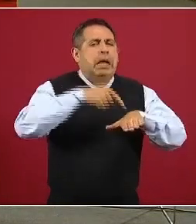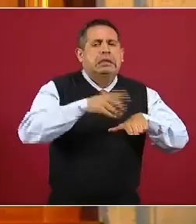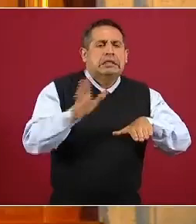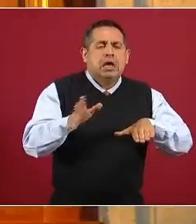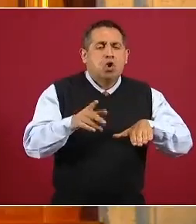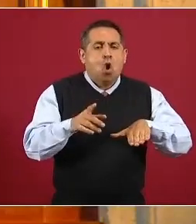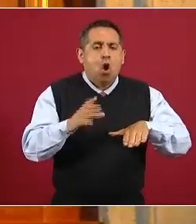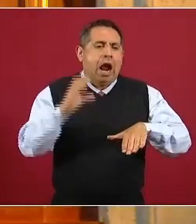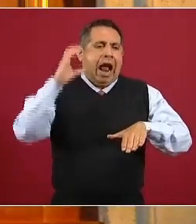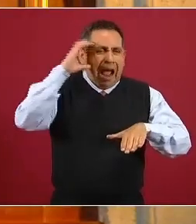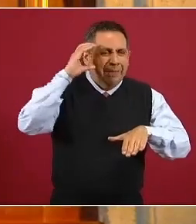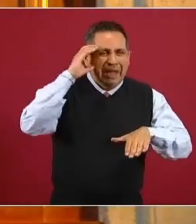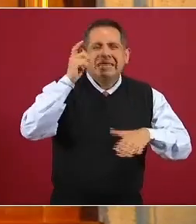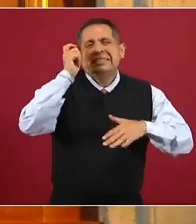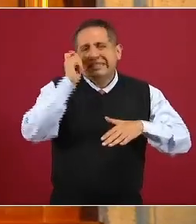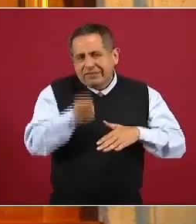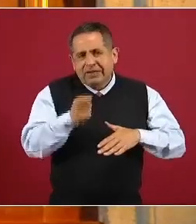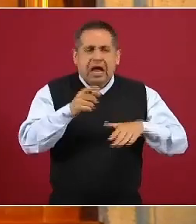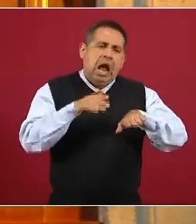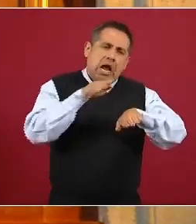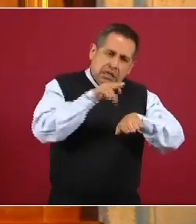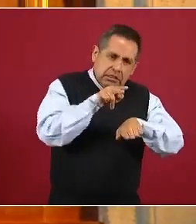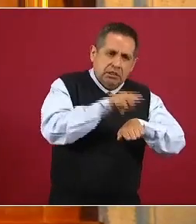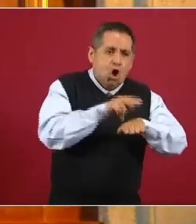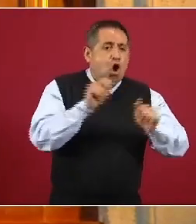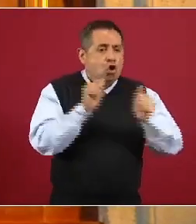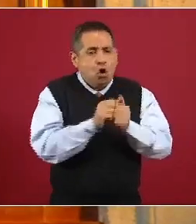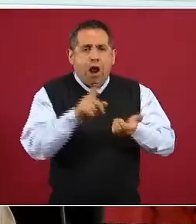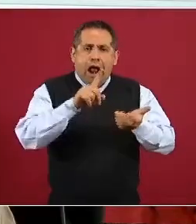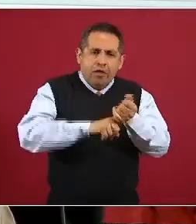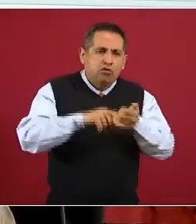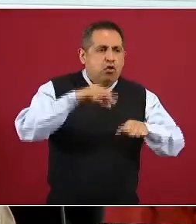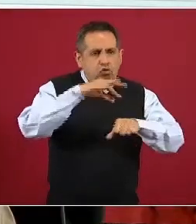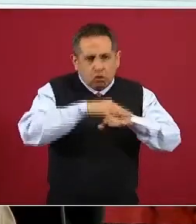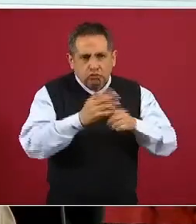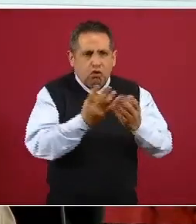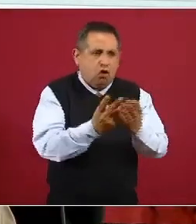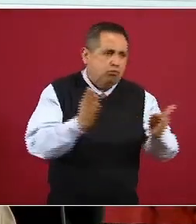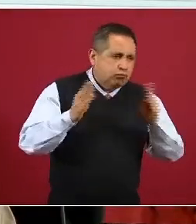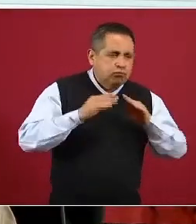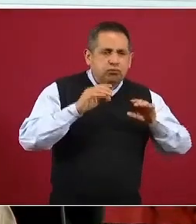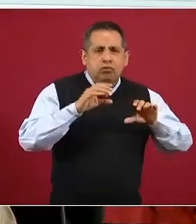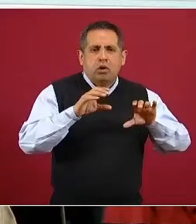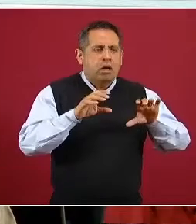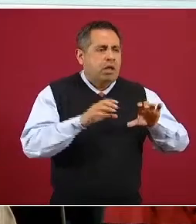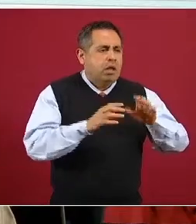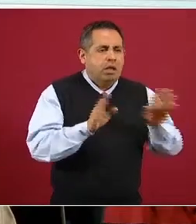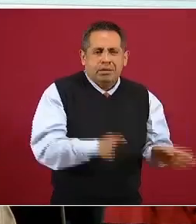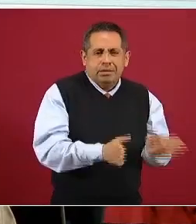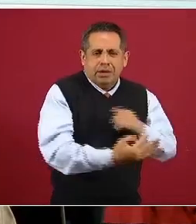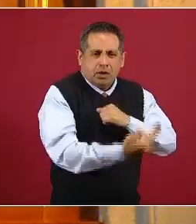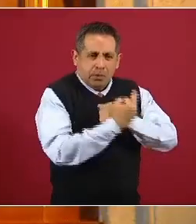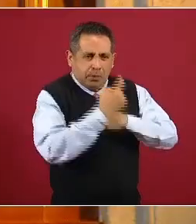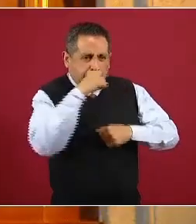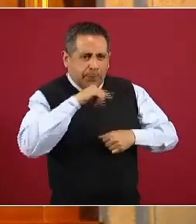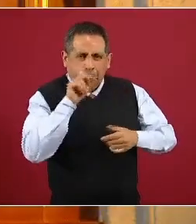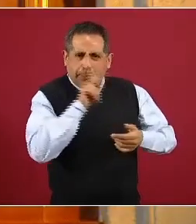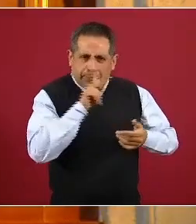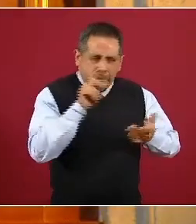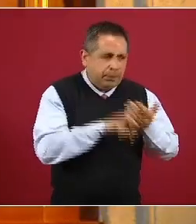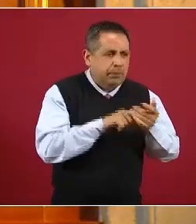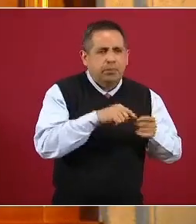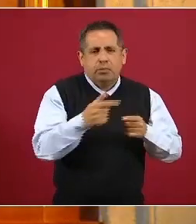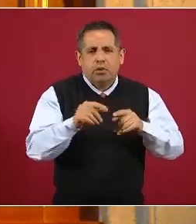cuando hablamos de camas disponibles estamos hablando de todo lo que se requiere para atender a un paciente, es decir, el ventilador,